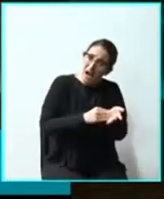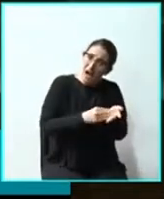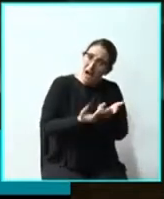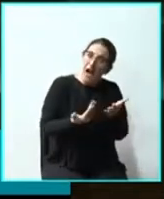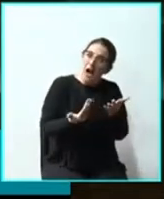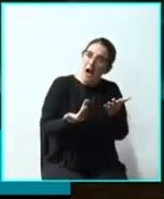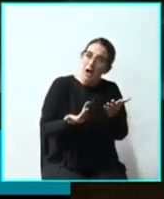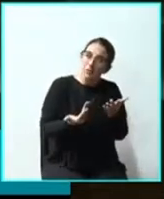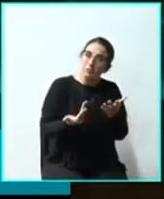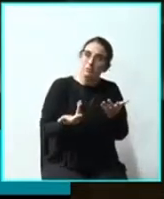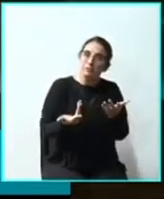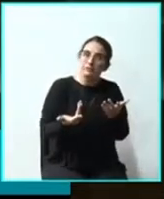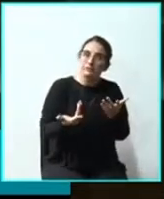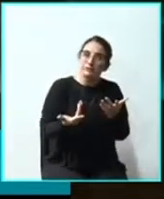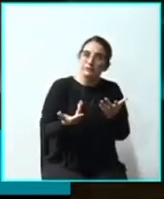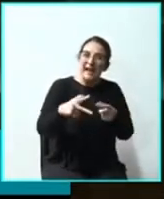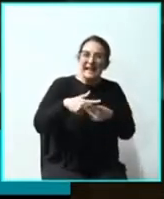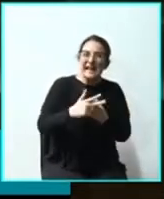construir una red